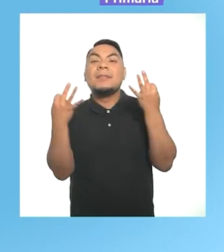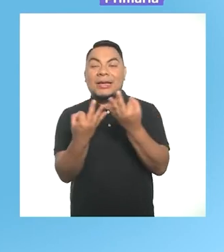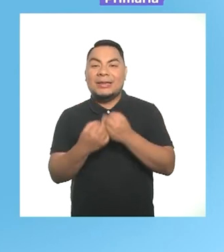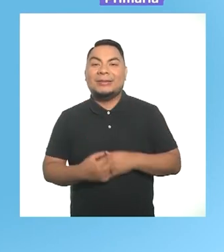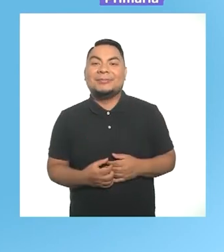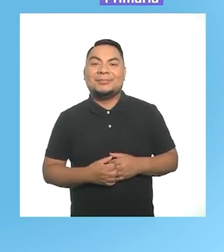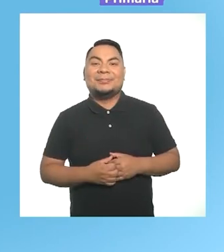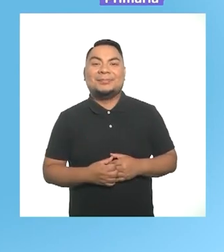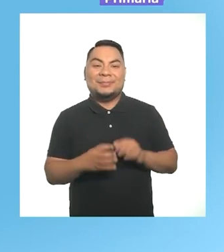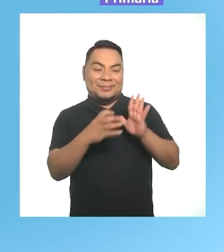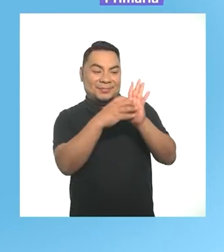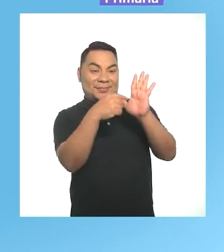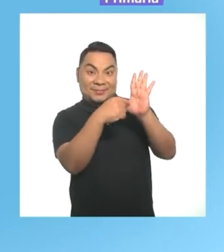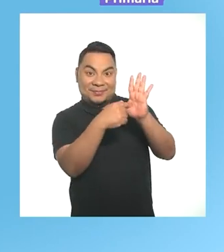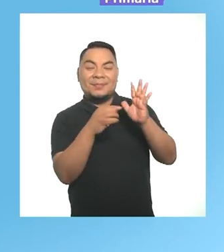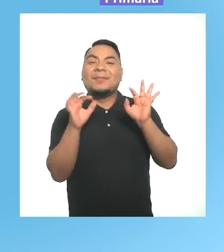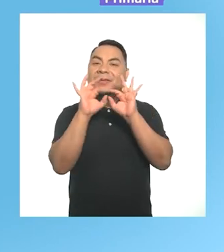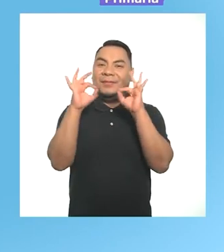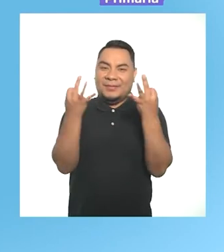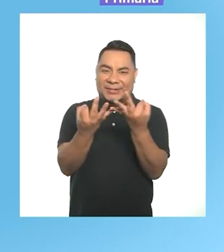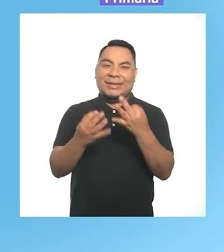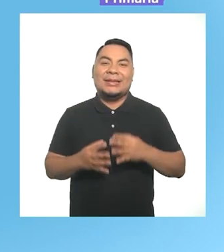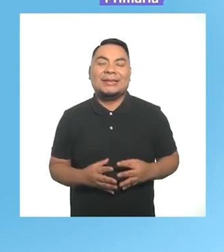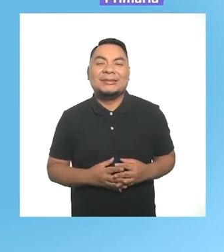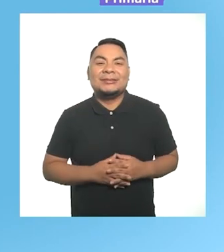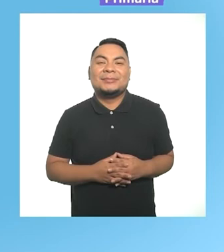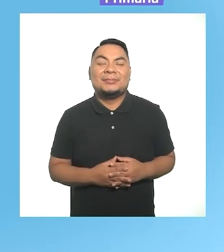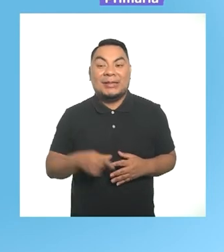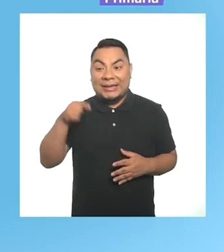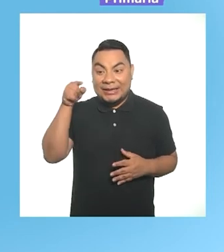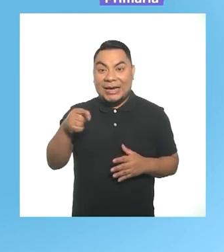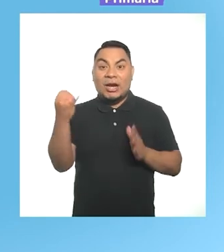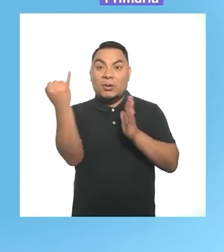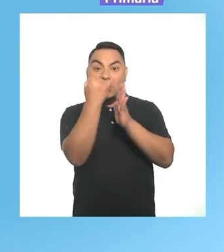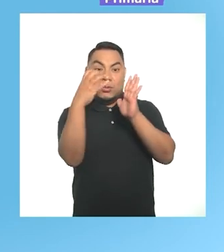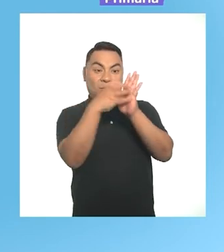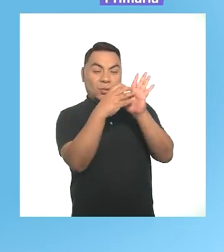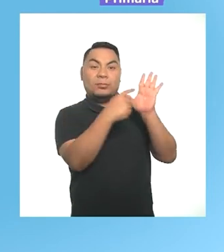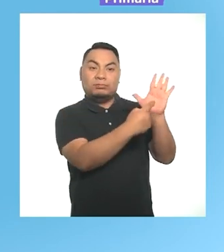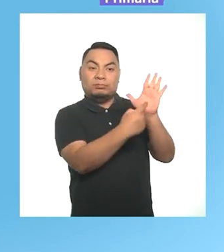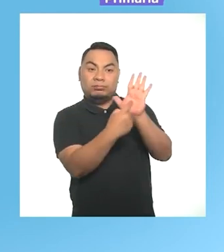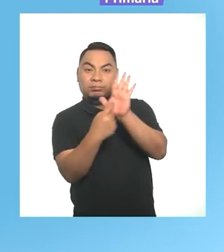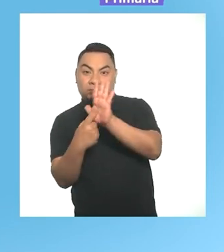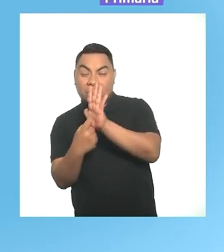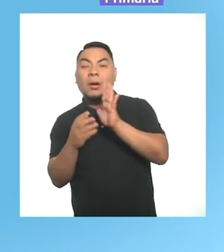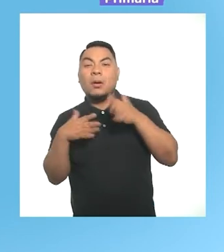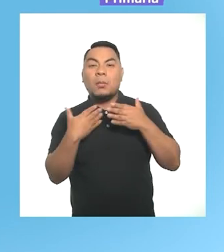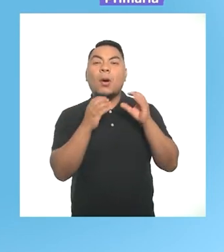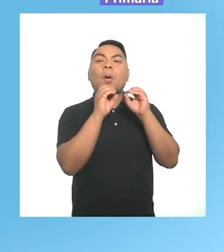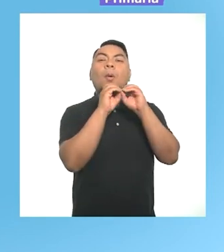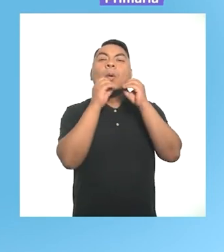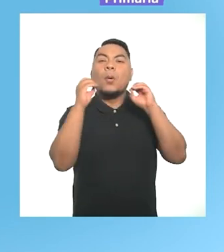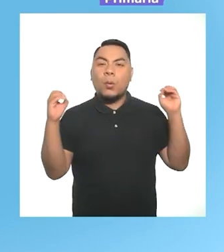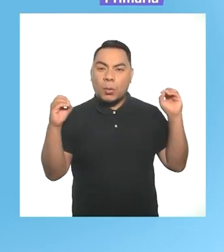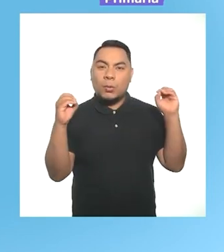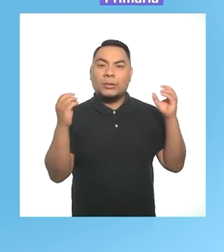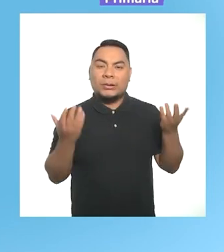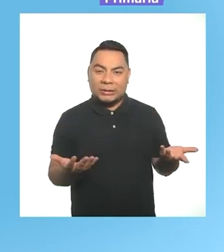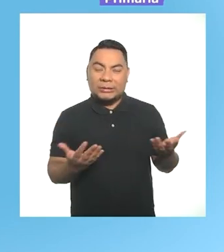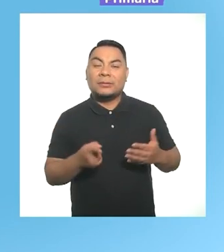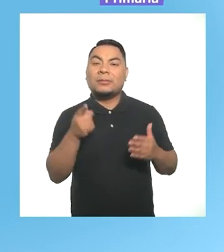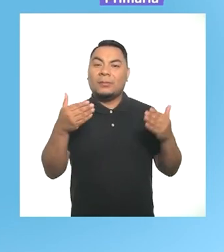Familia. Familia. Con estos pictogramas pueden formar una